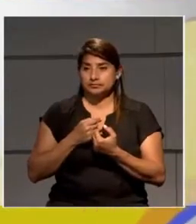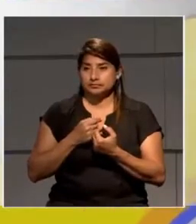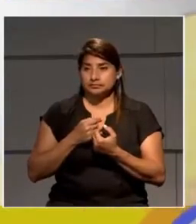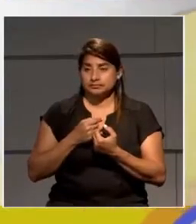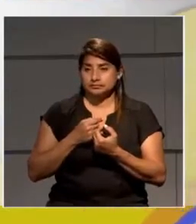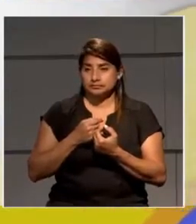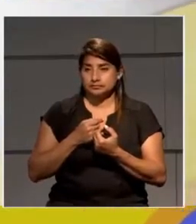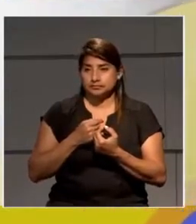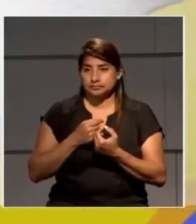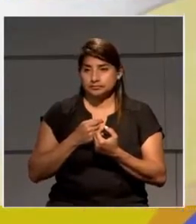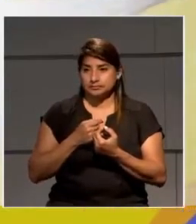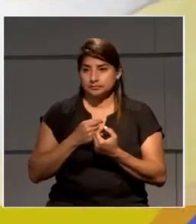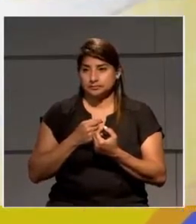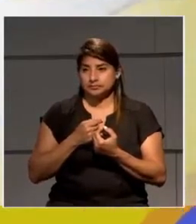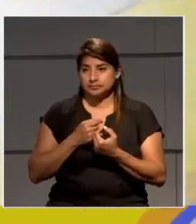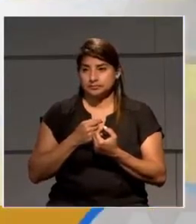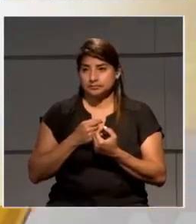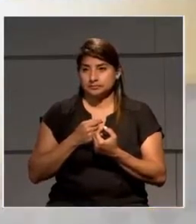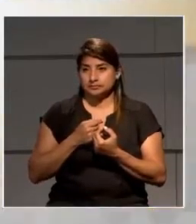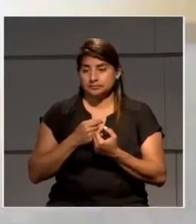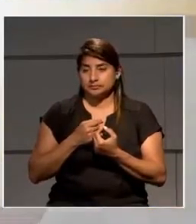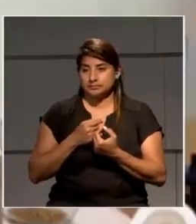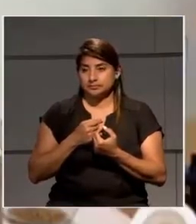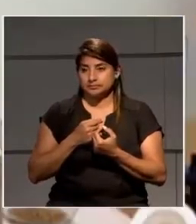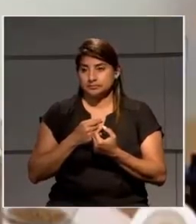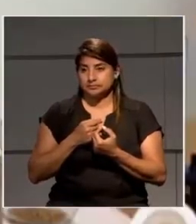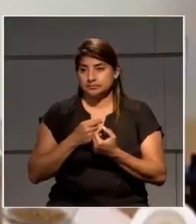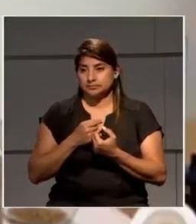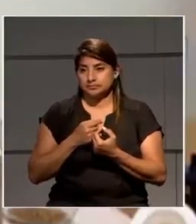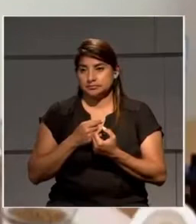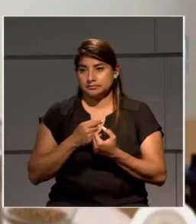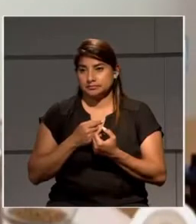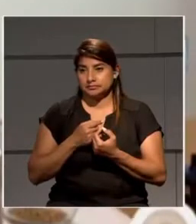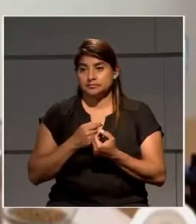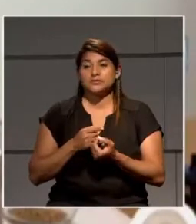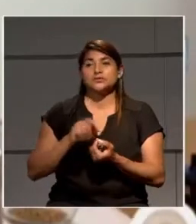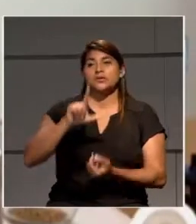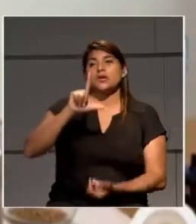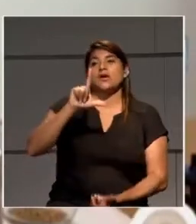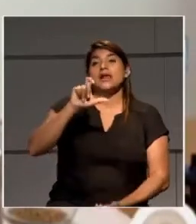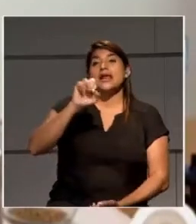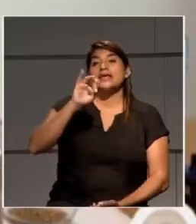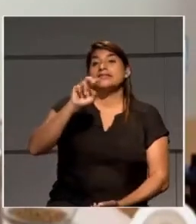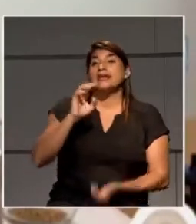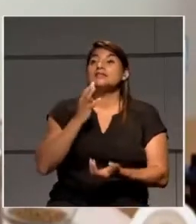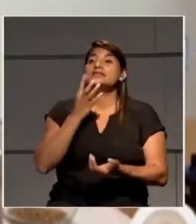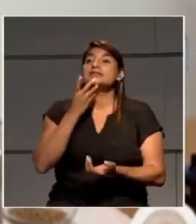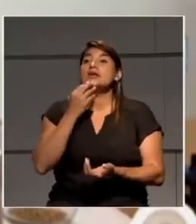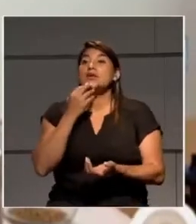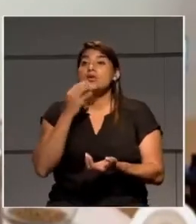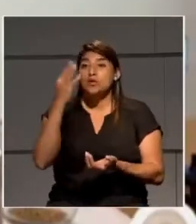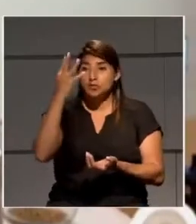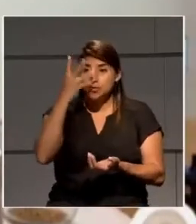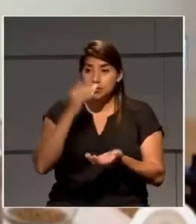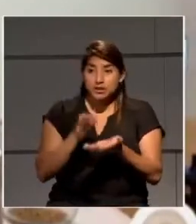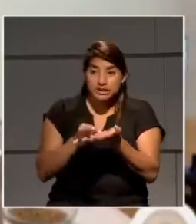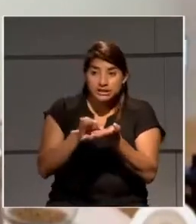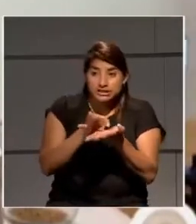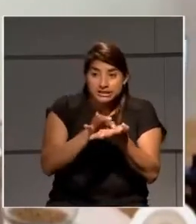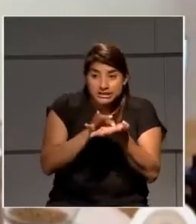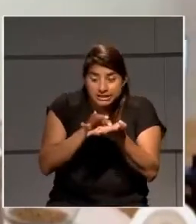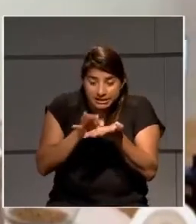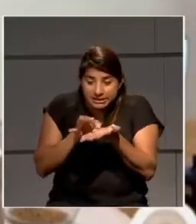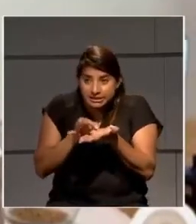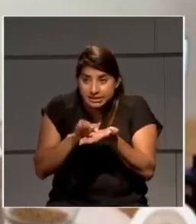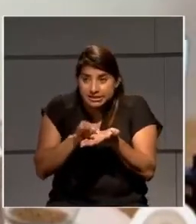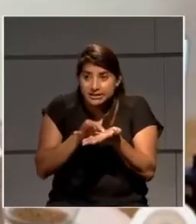yo no sé ustedes, pero yo nunca antes las había visto. Hay lentejas de colores también. Estas están muy bonitas, vean.